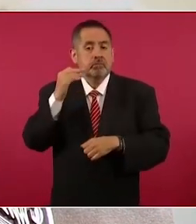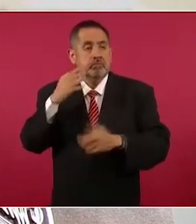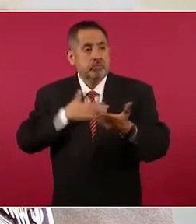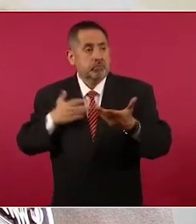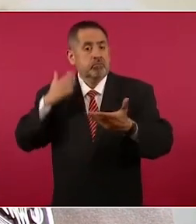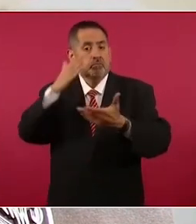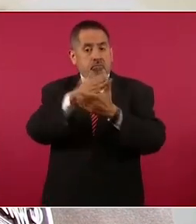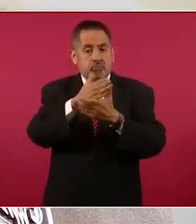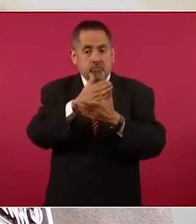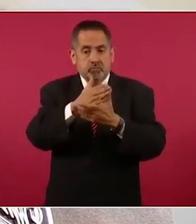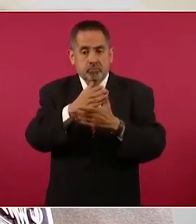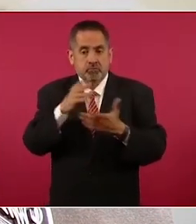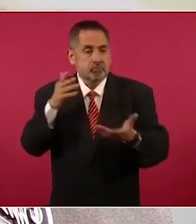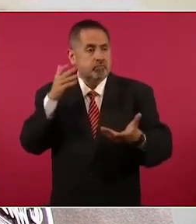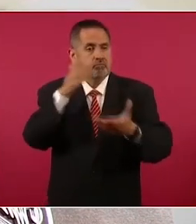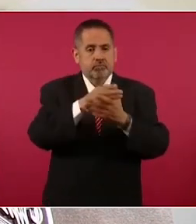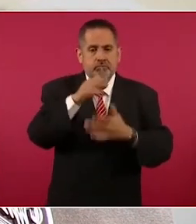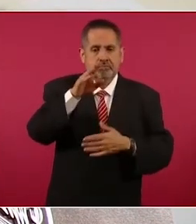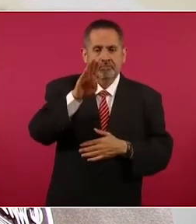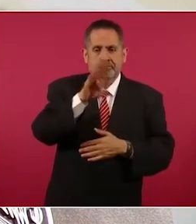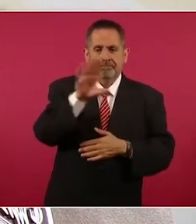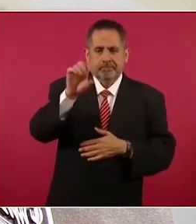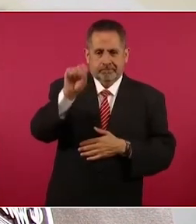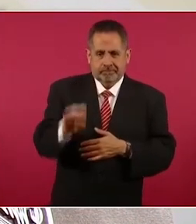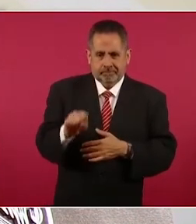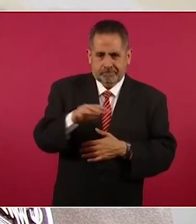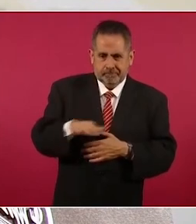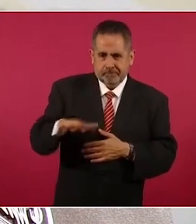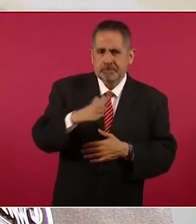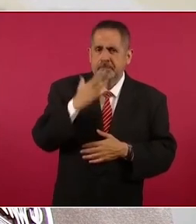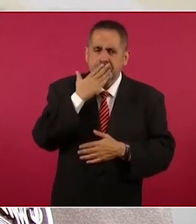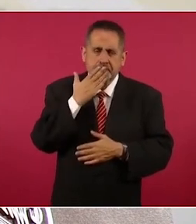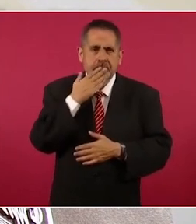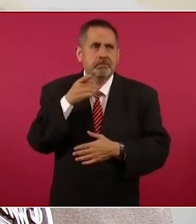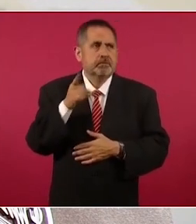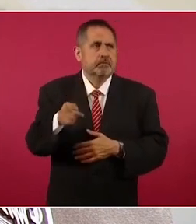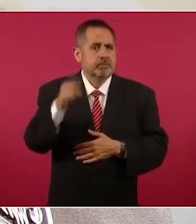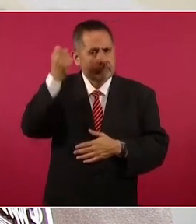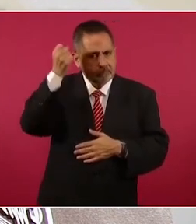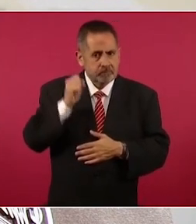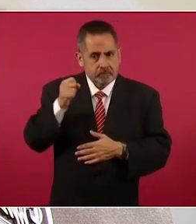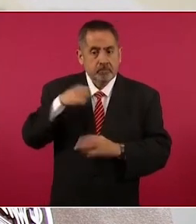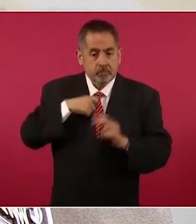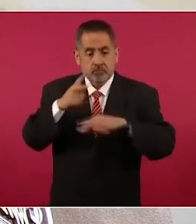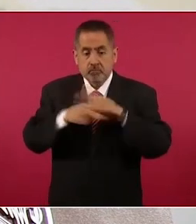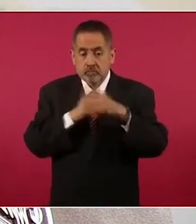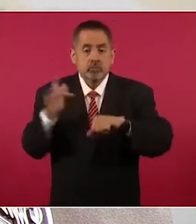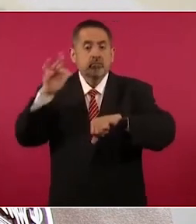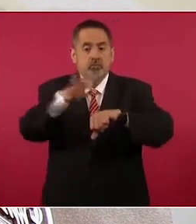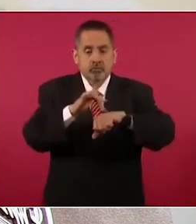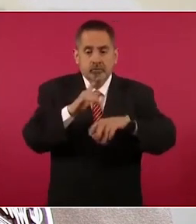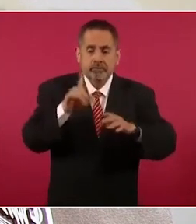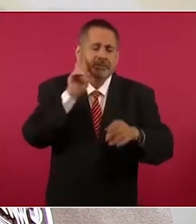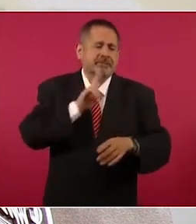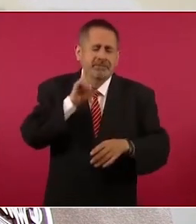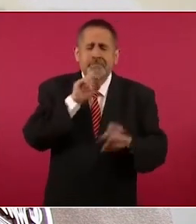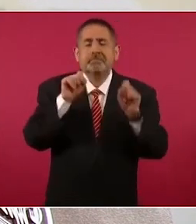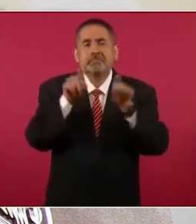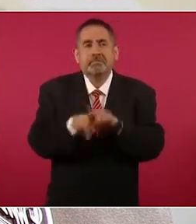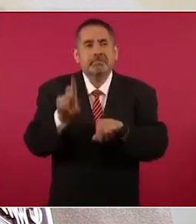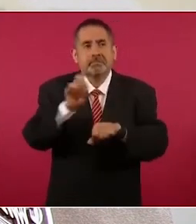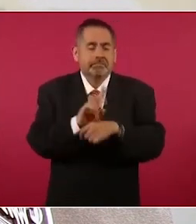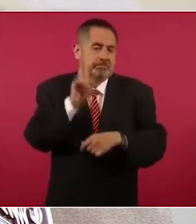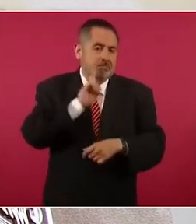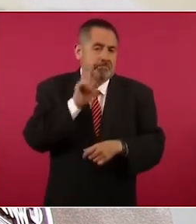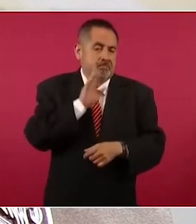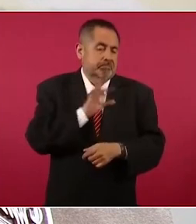realizar a Baja Sur, a Sonora y a Sinaloa, por lo